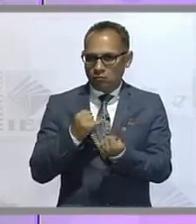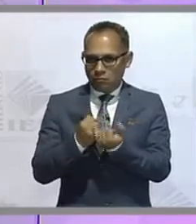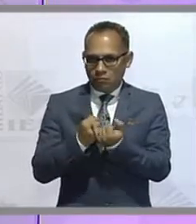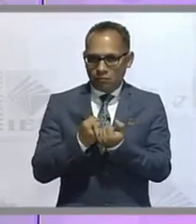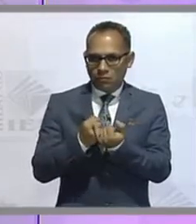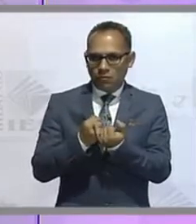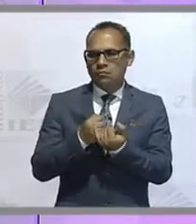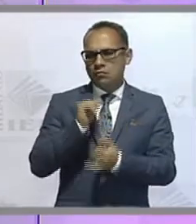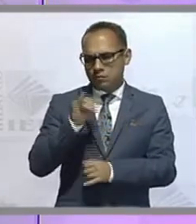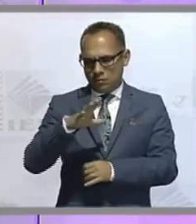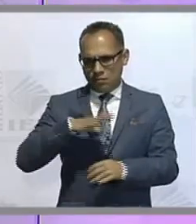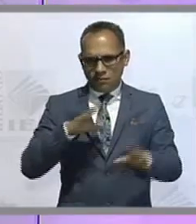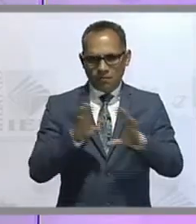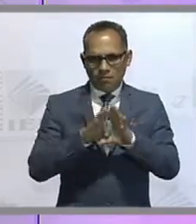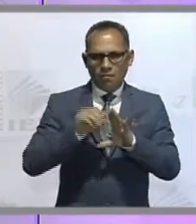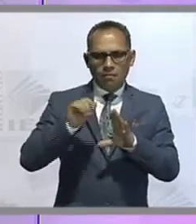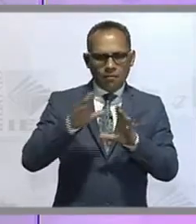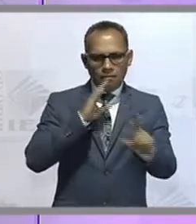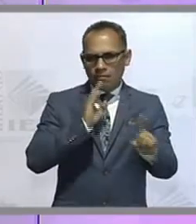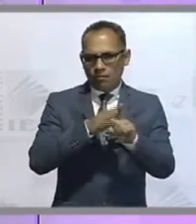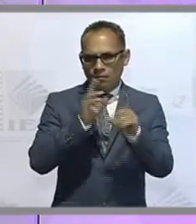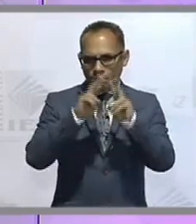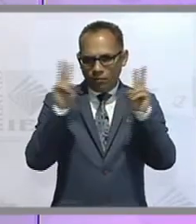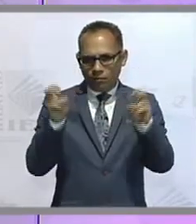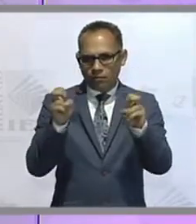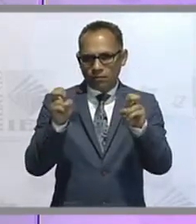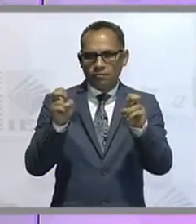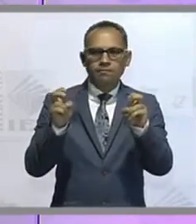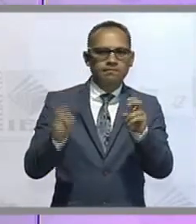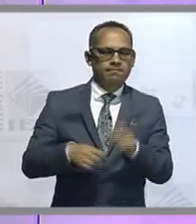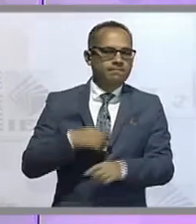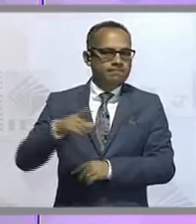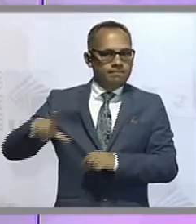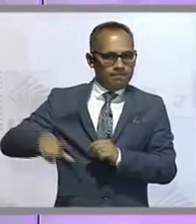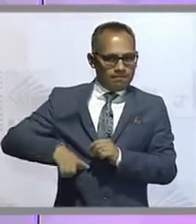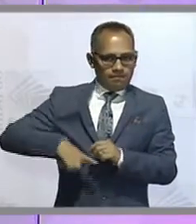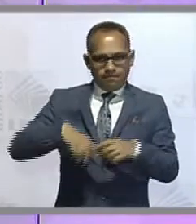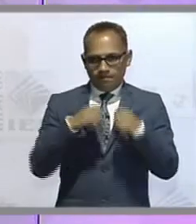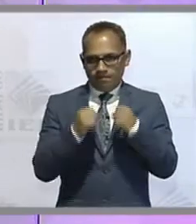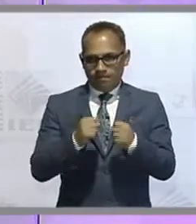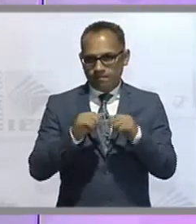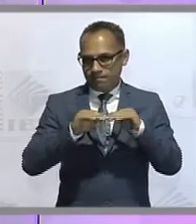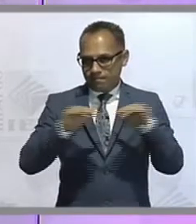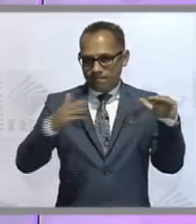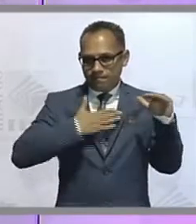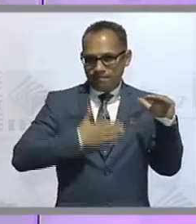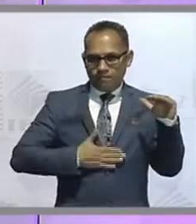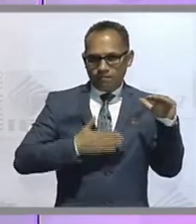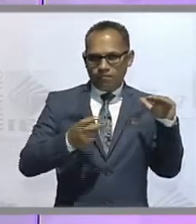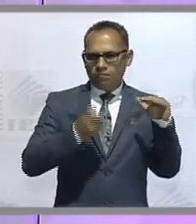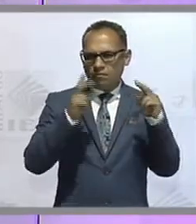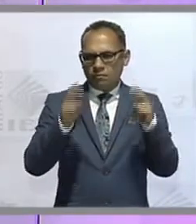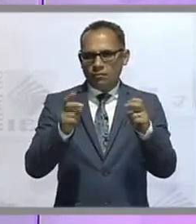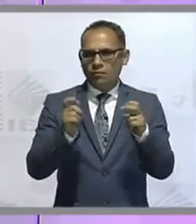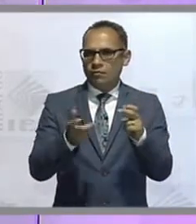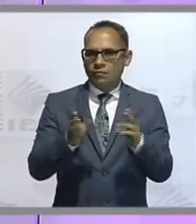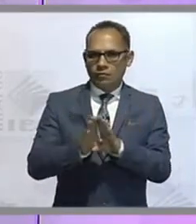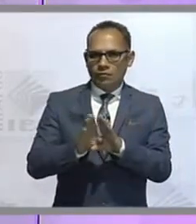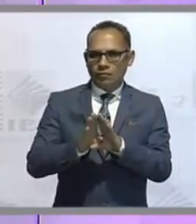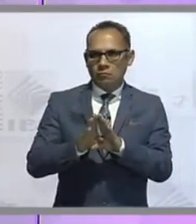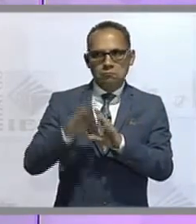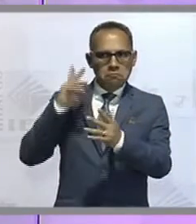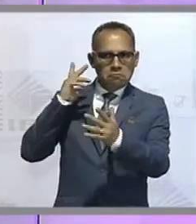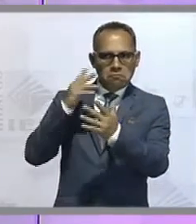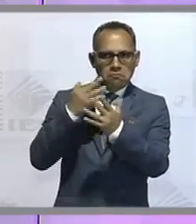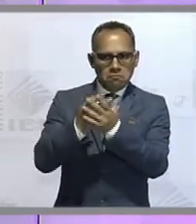debemos de llegar a legislar sobre muchas de las cosas que están pasando en nuestro estado tal es el caso del